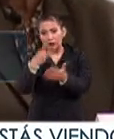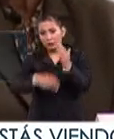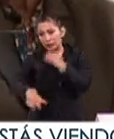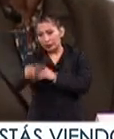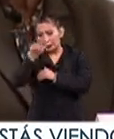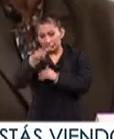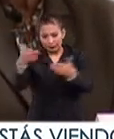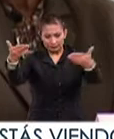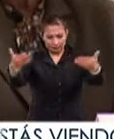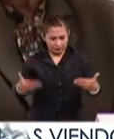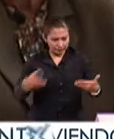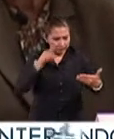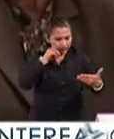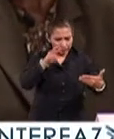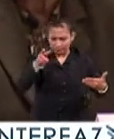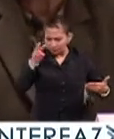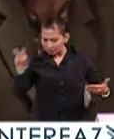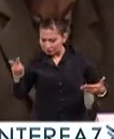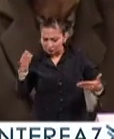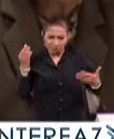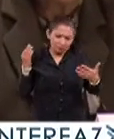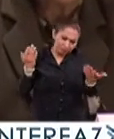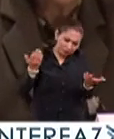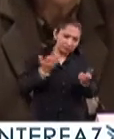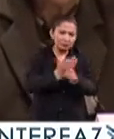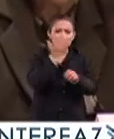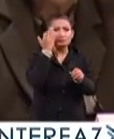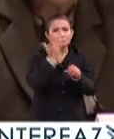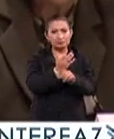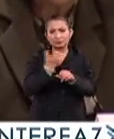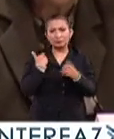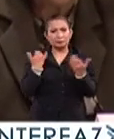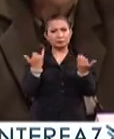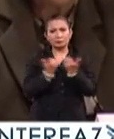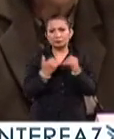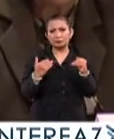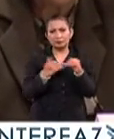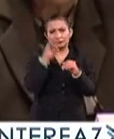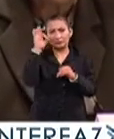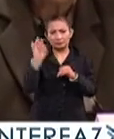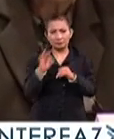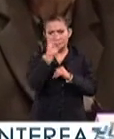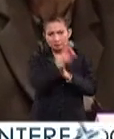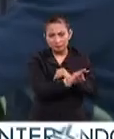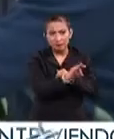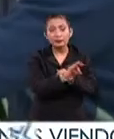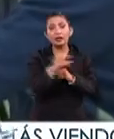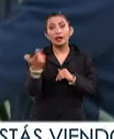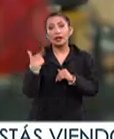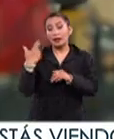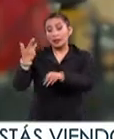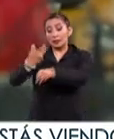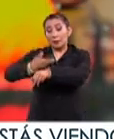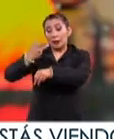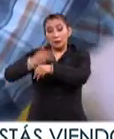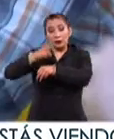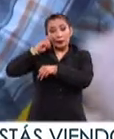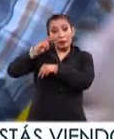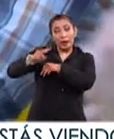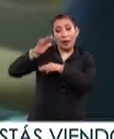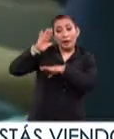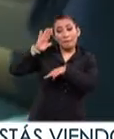2017. Estadísticamente podemos decir que es el mismo porcentaje, y en media superior esto se